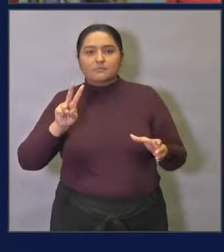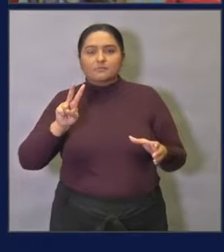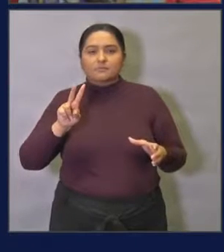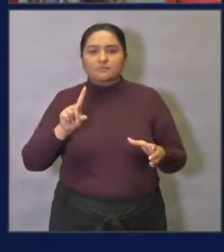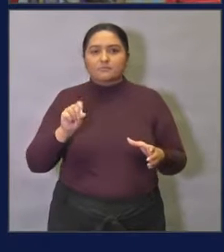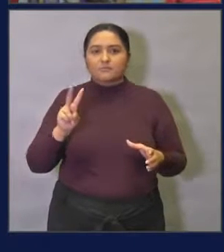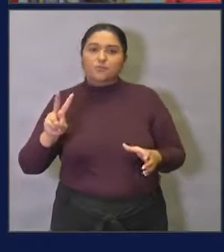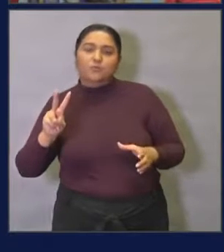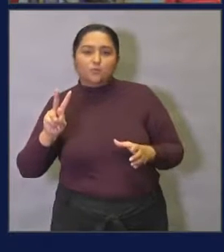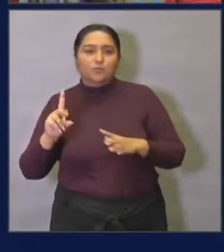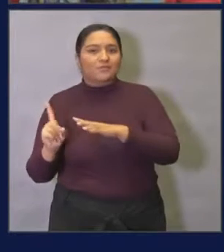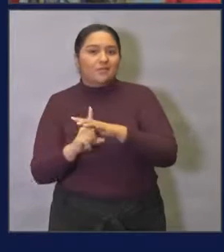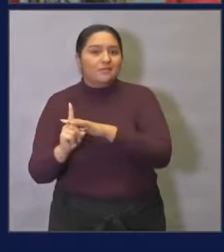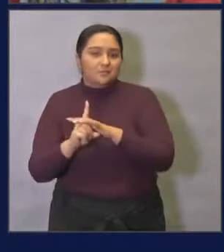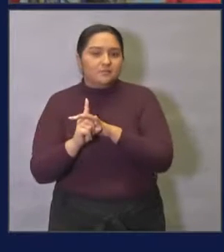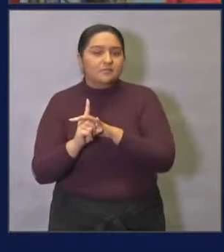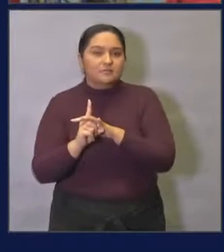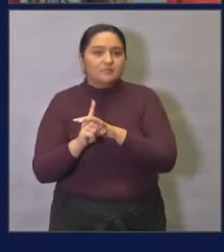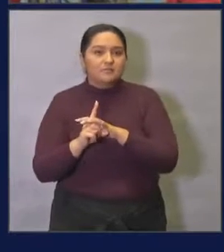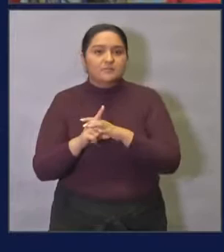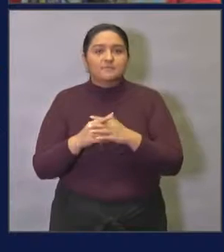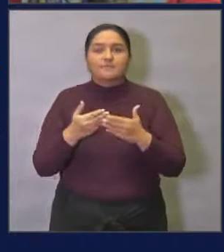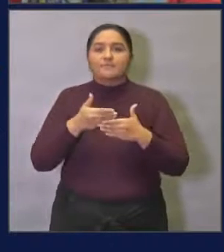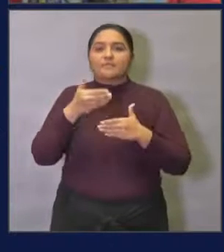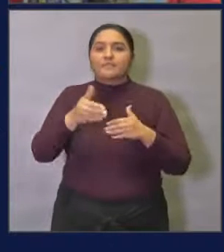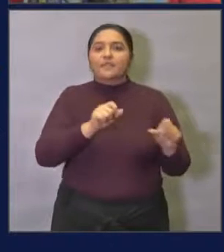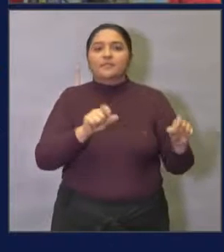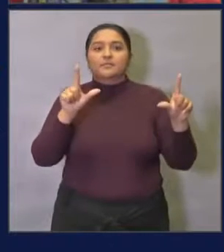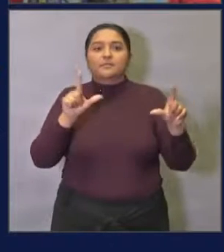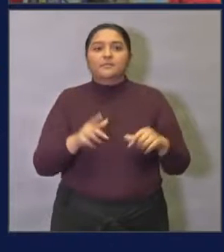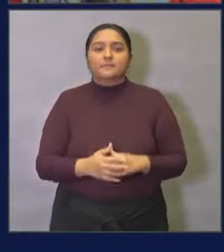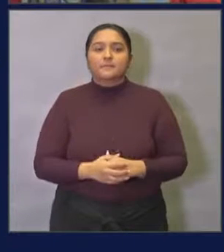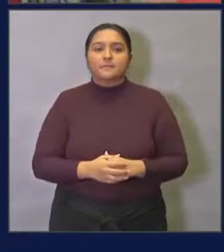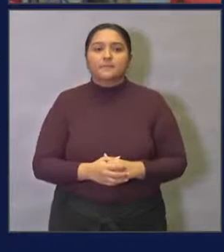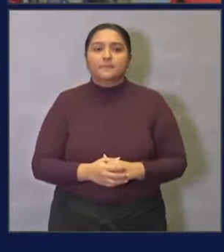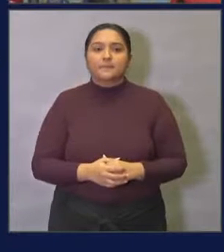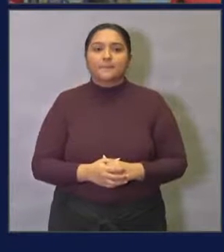personas. Next slide, please.